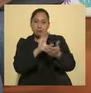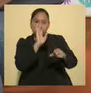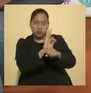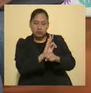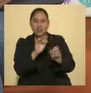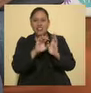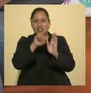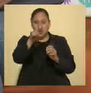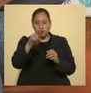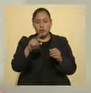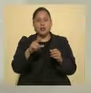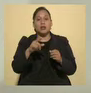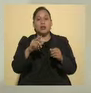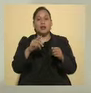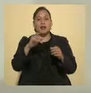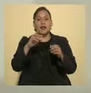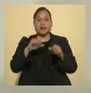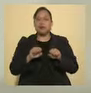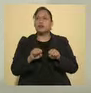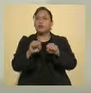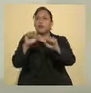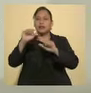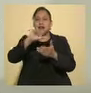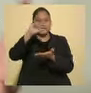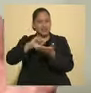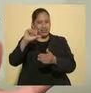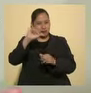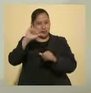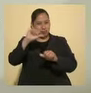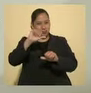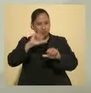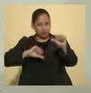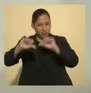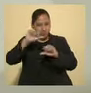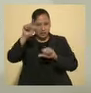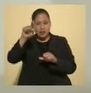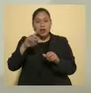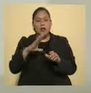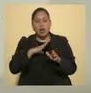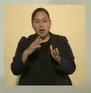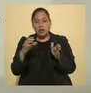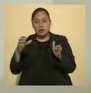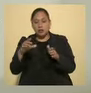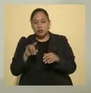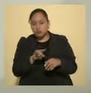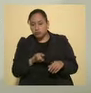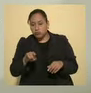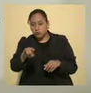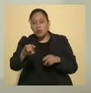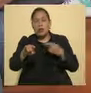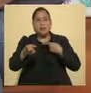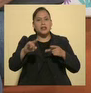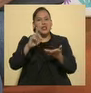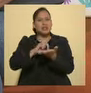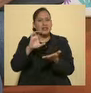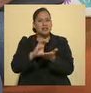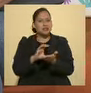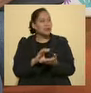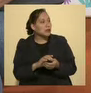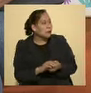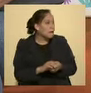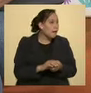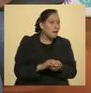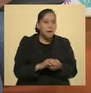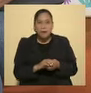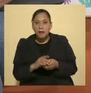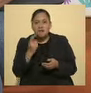si tú llegas, por ejemplo, a un centro comercial o a cualquier oficina pública, hay un cajón para personas con discapacidad y tú dices, ah, pues no viene nadie,